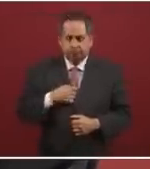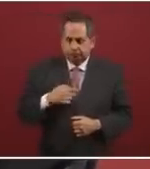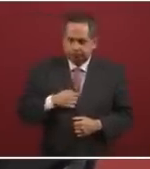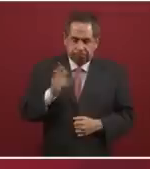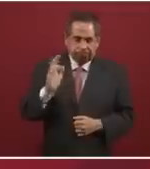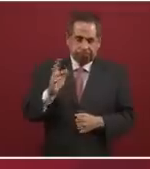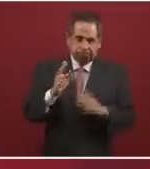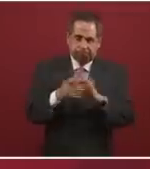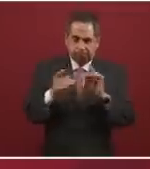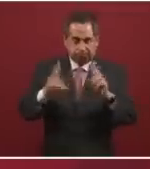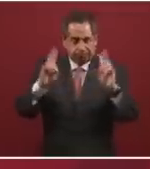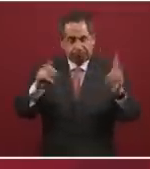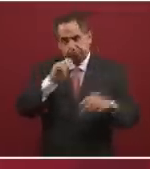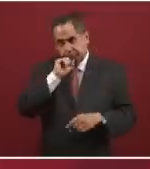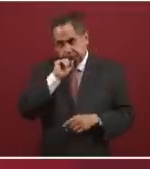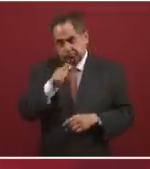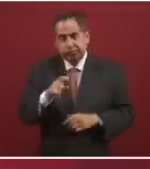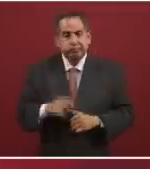tema.